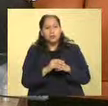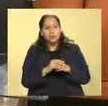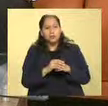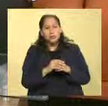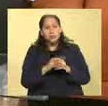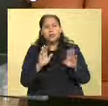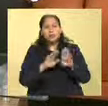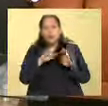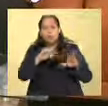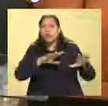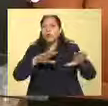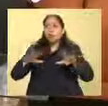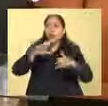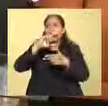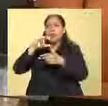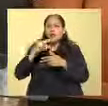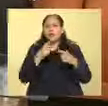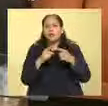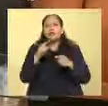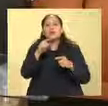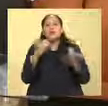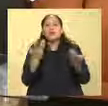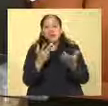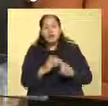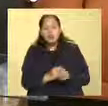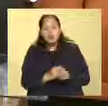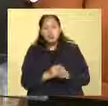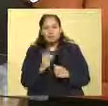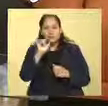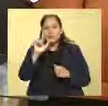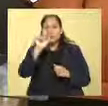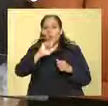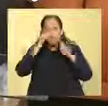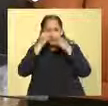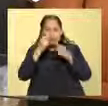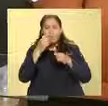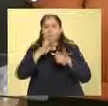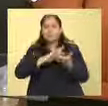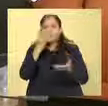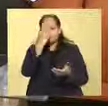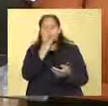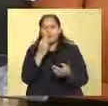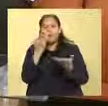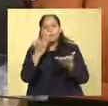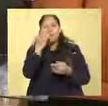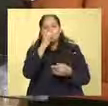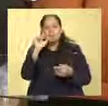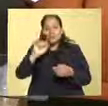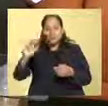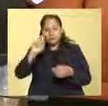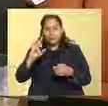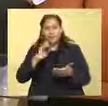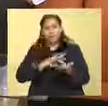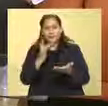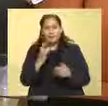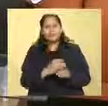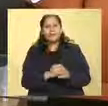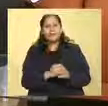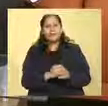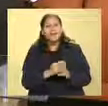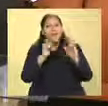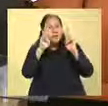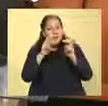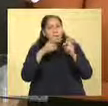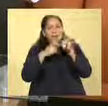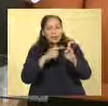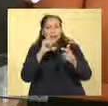que es qué hacer con tu hogar en caso de desastres naturales. Claro. Okay. Así es, chicos. Así que el lunes hay que estar atentos. Gracias, hermoso. Buen fin de semana.